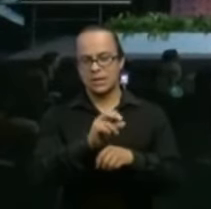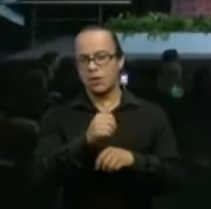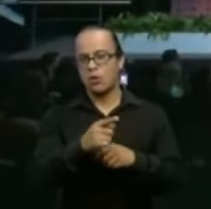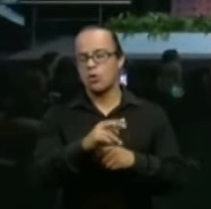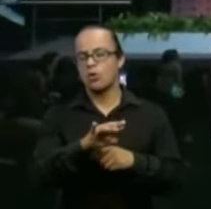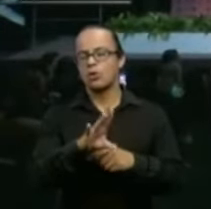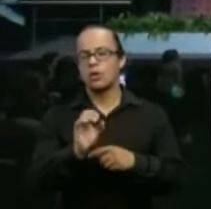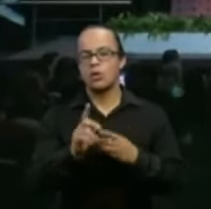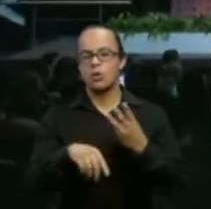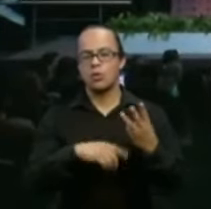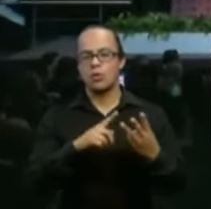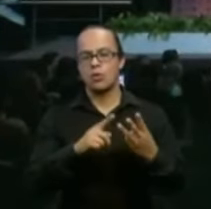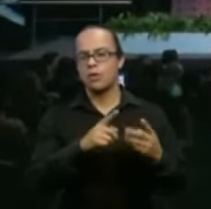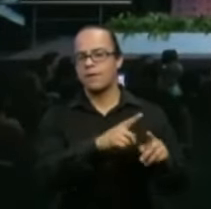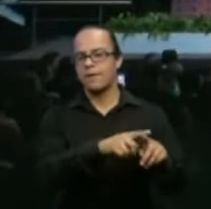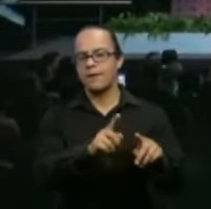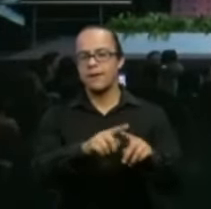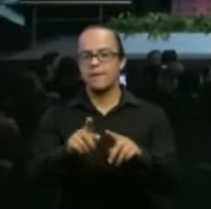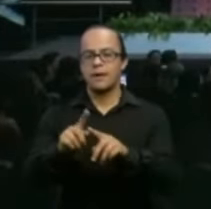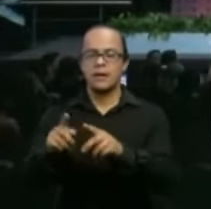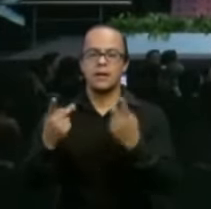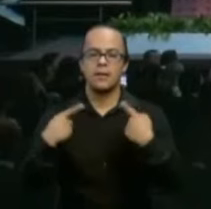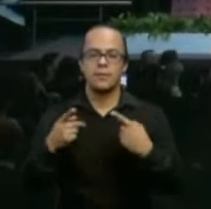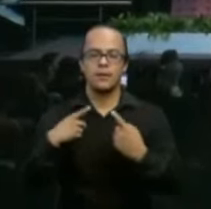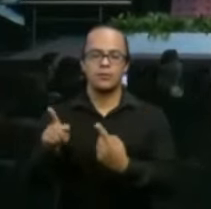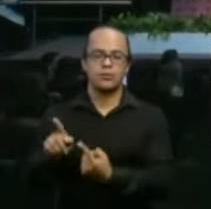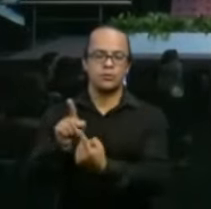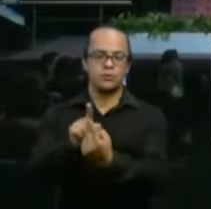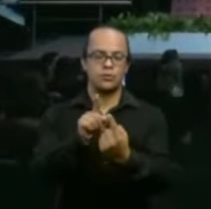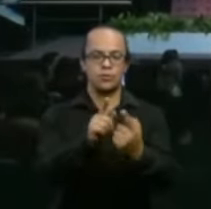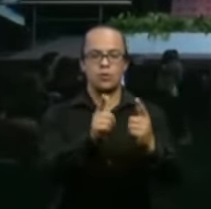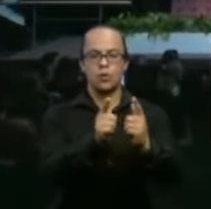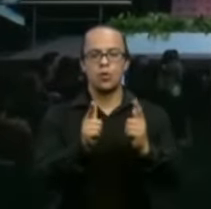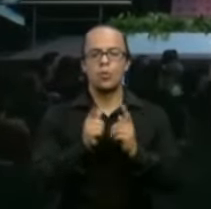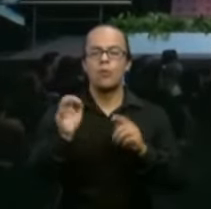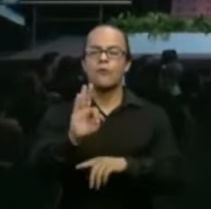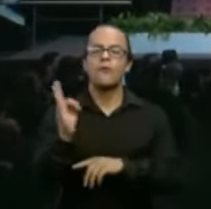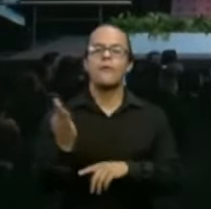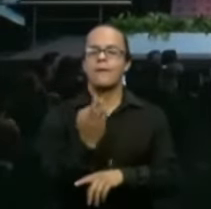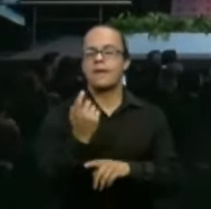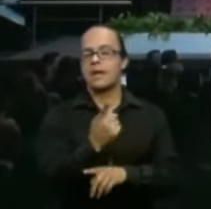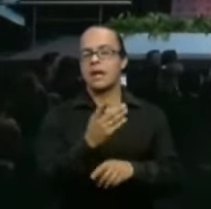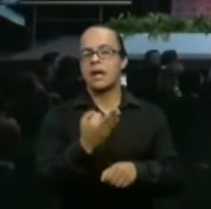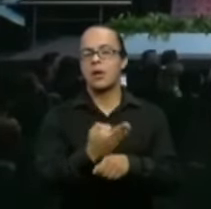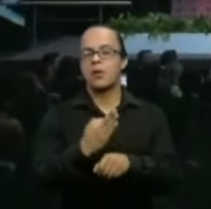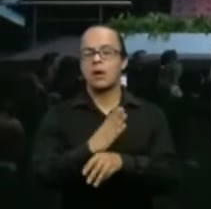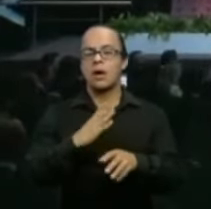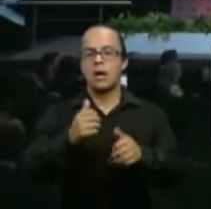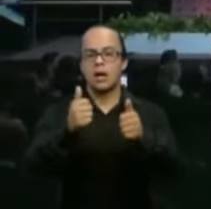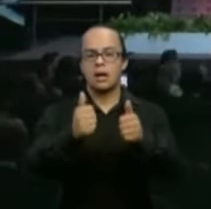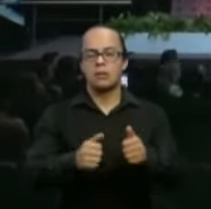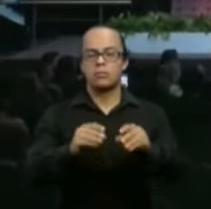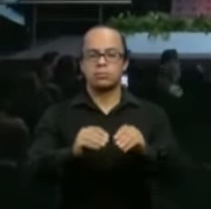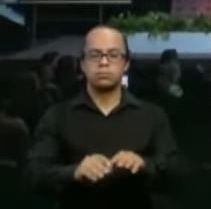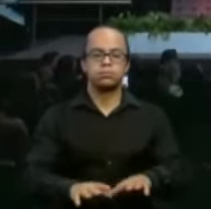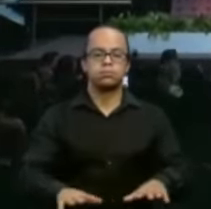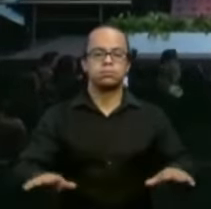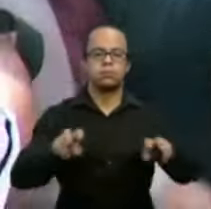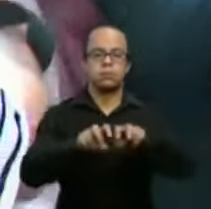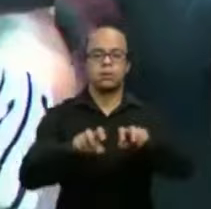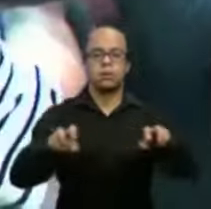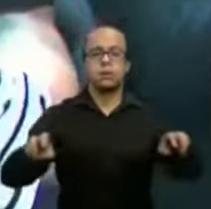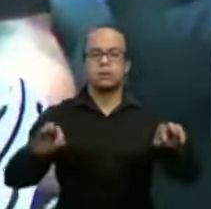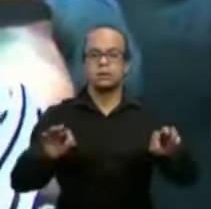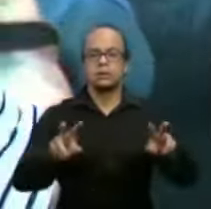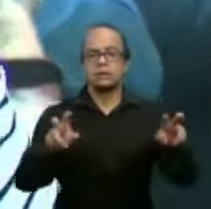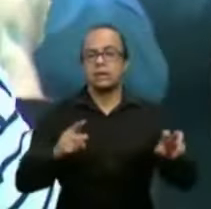Nale, prácticamente varios integrantes del Gabinete Federal presentes en este